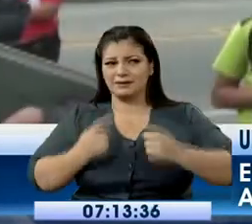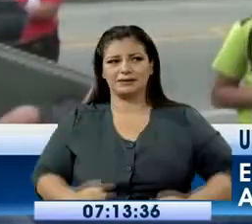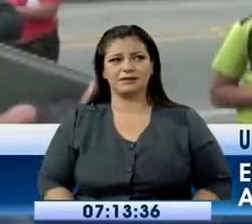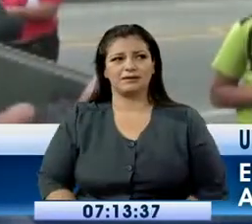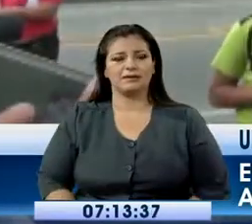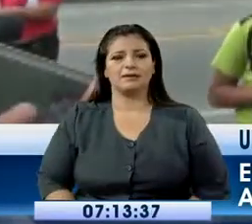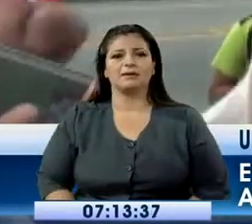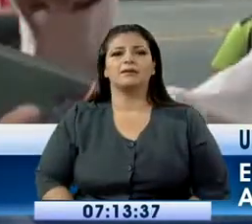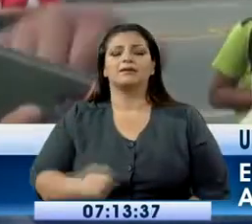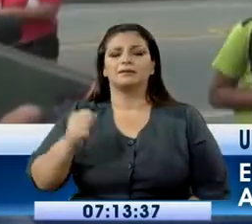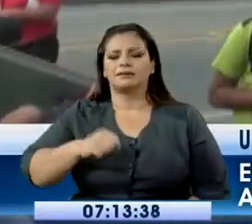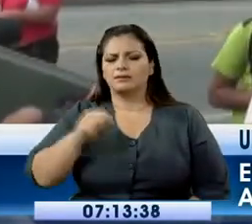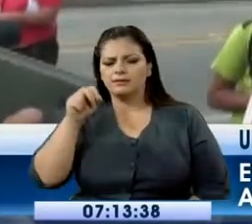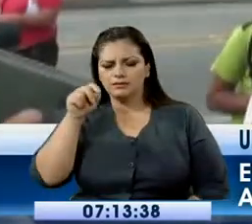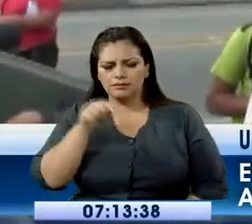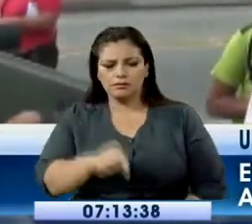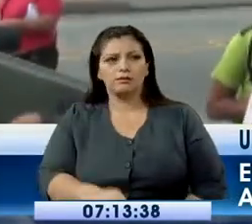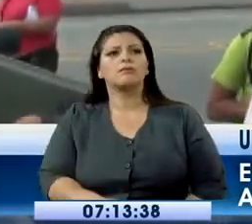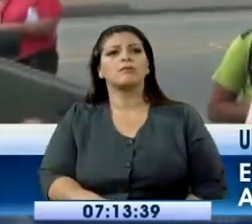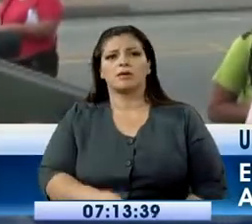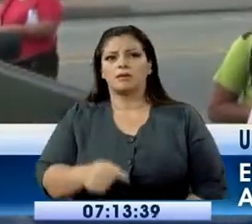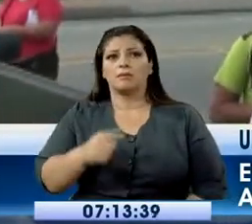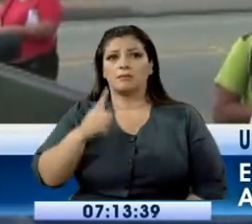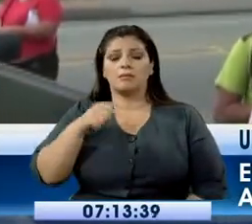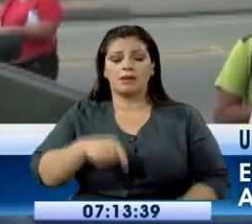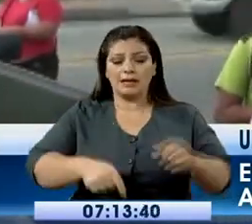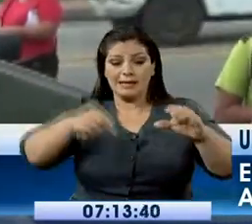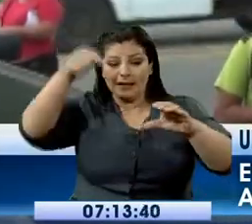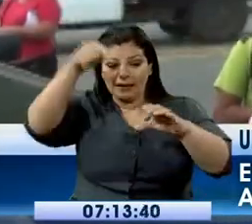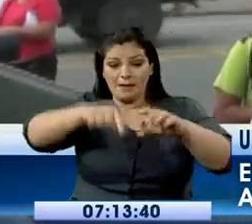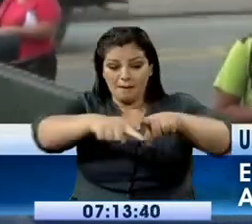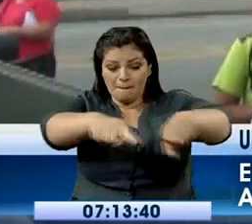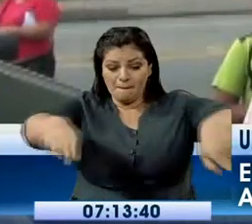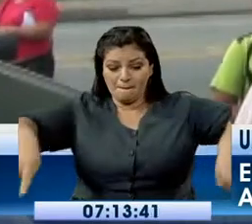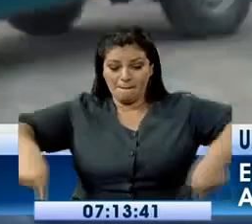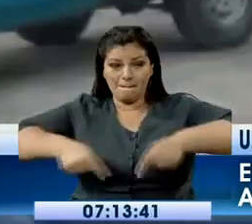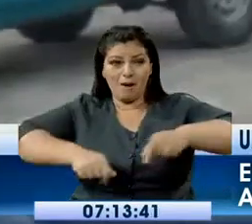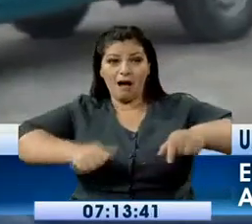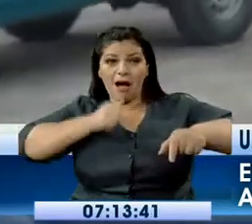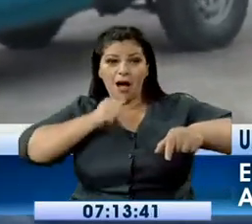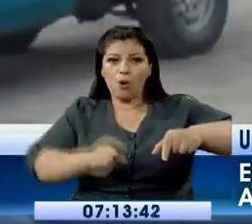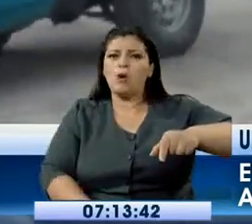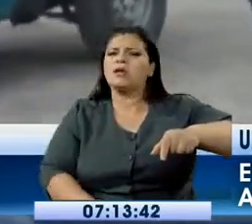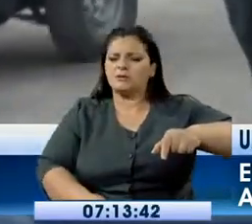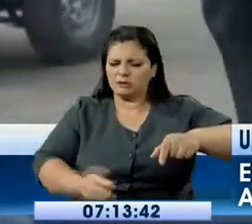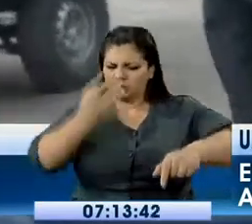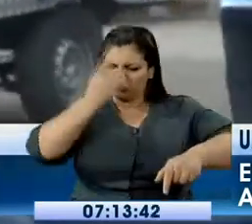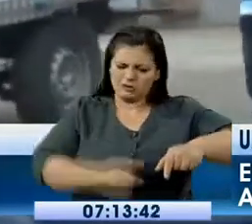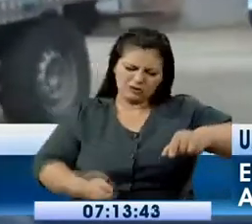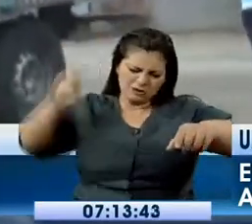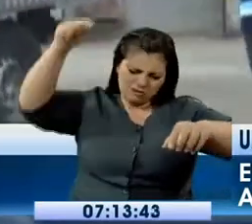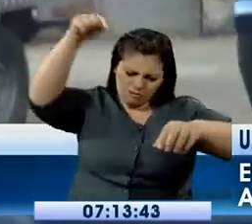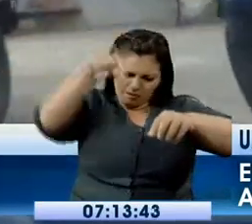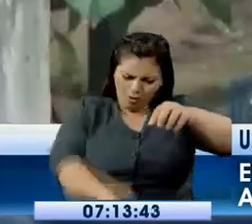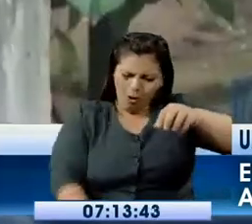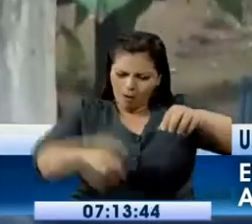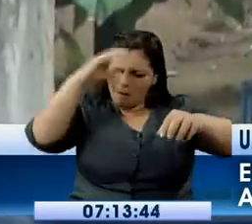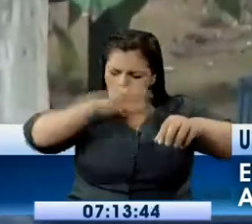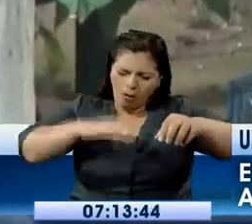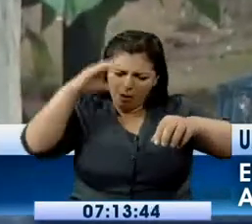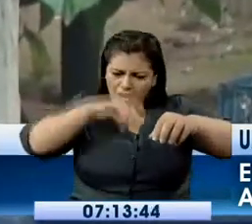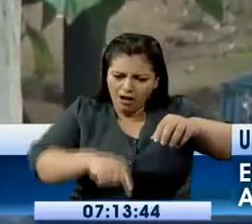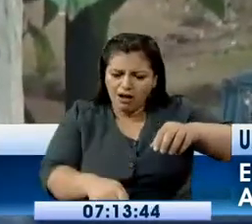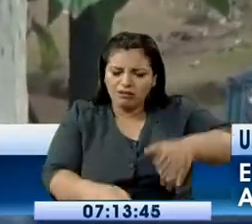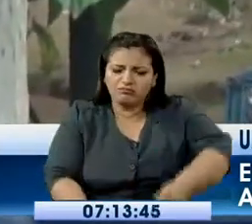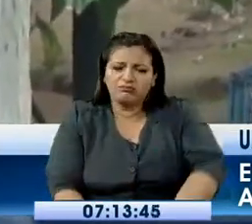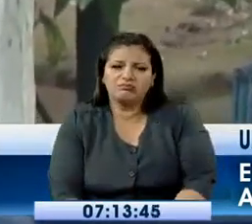y tuvo que sumergirse en el agua que está dentro del pozo y lo encontró. Ante ese nuevo caso, se solicita a quienes aún cuenten